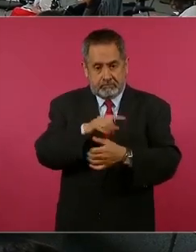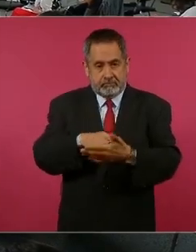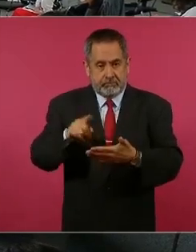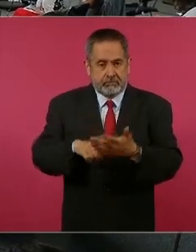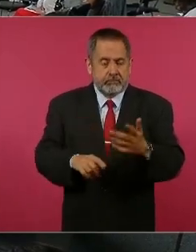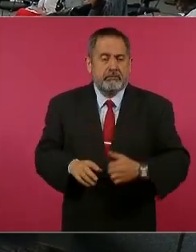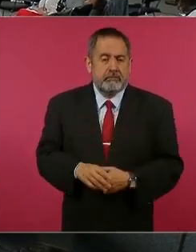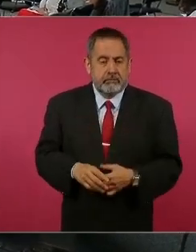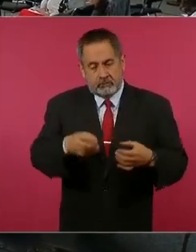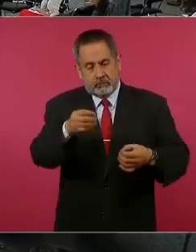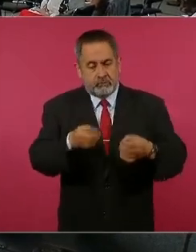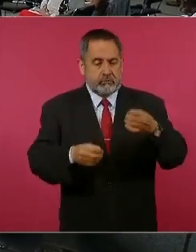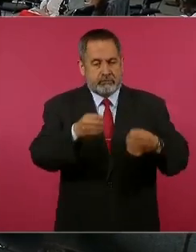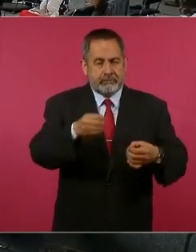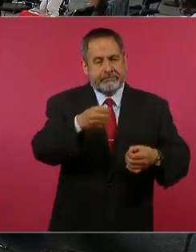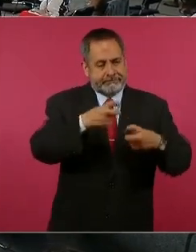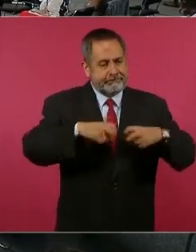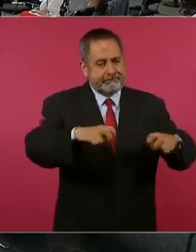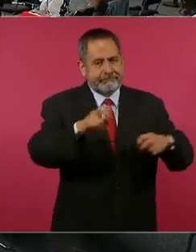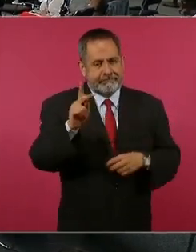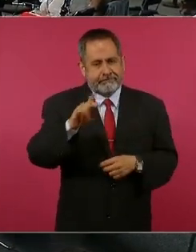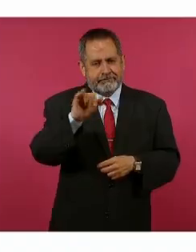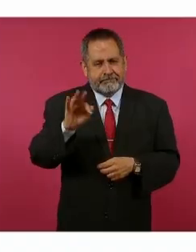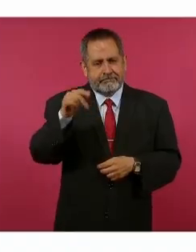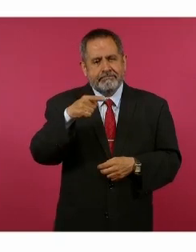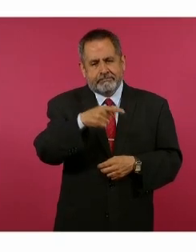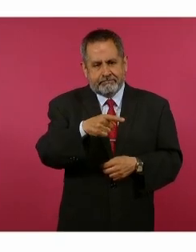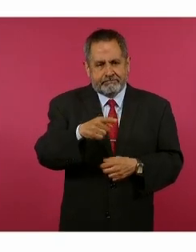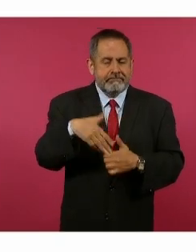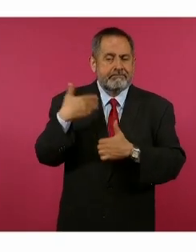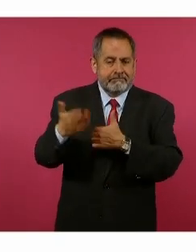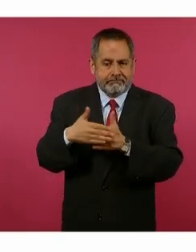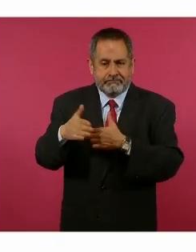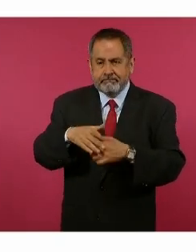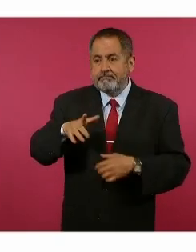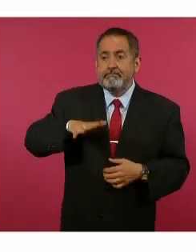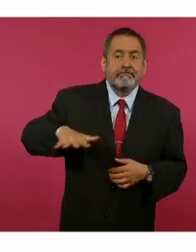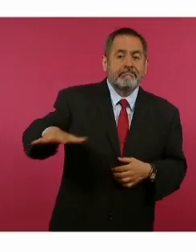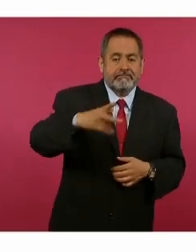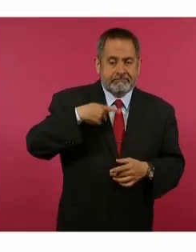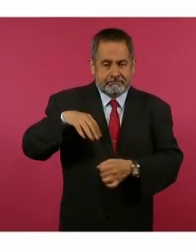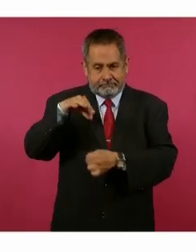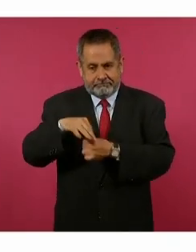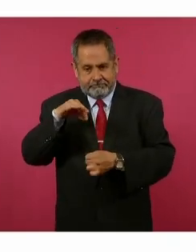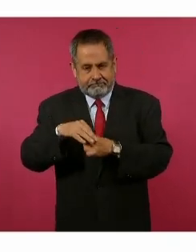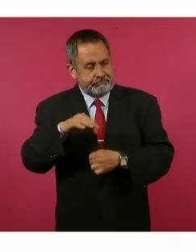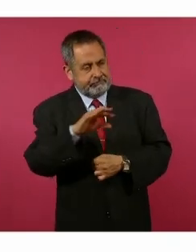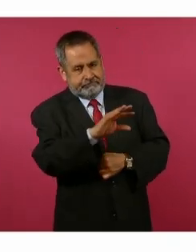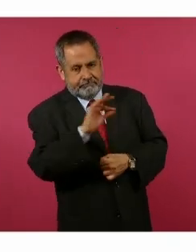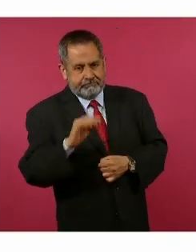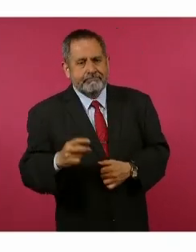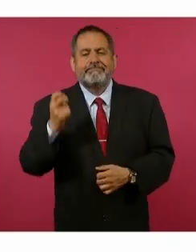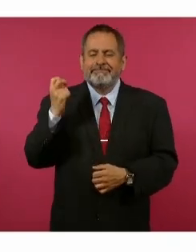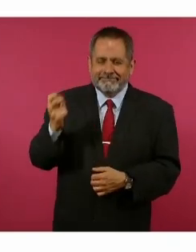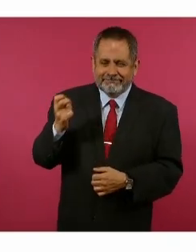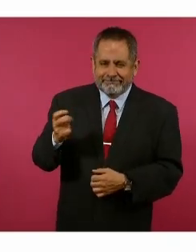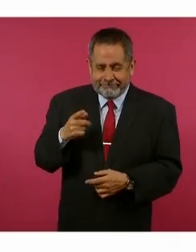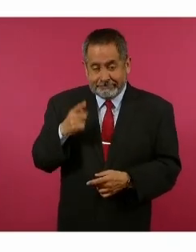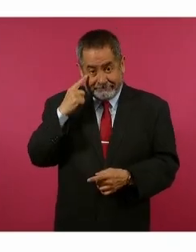Ah, jueces y magistrados del Poder Judicial serán electos por el pueblo. Esta es la